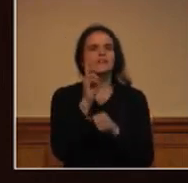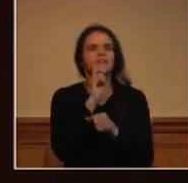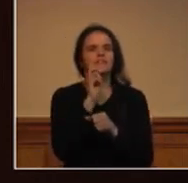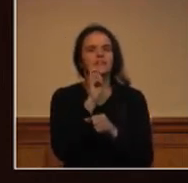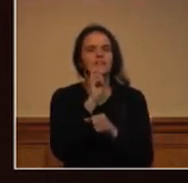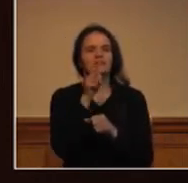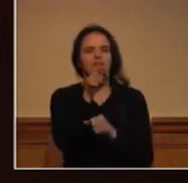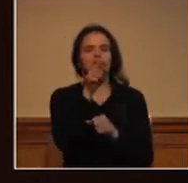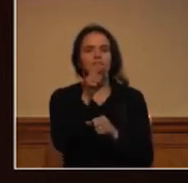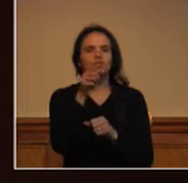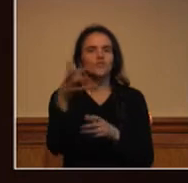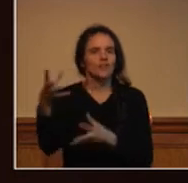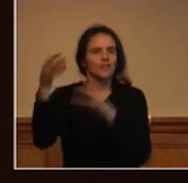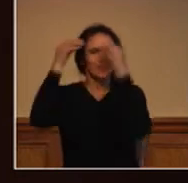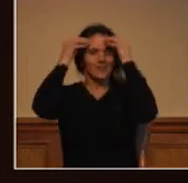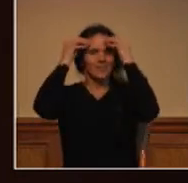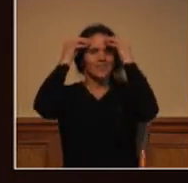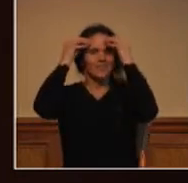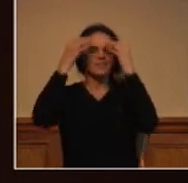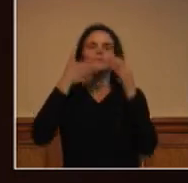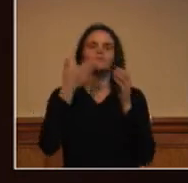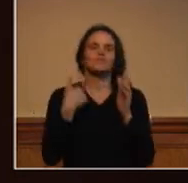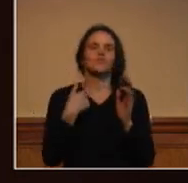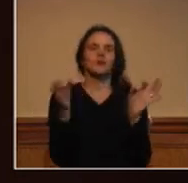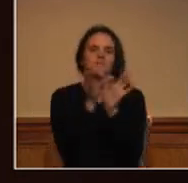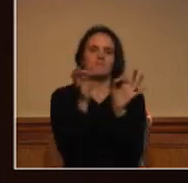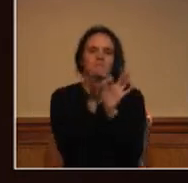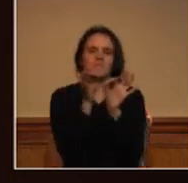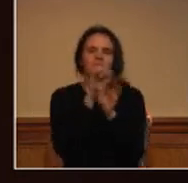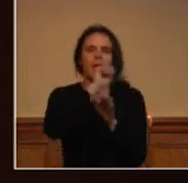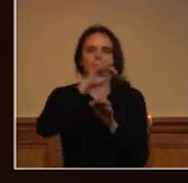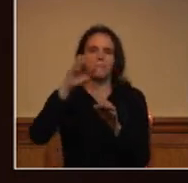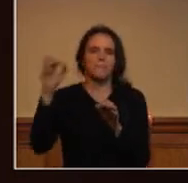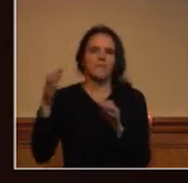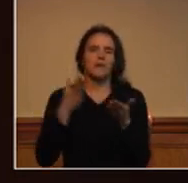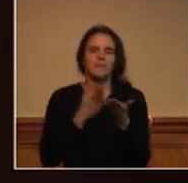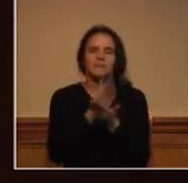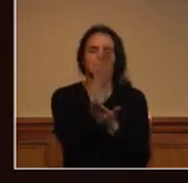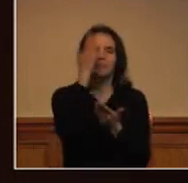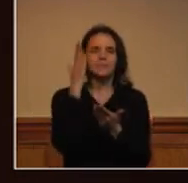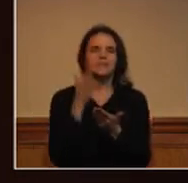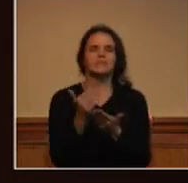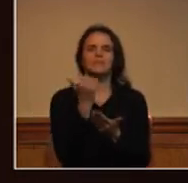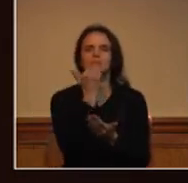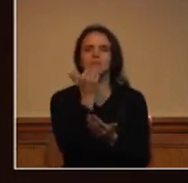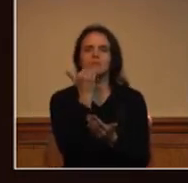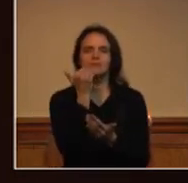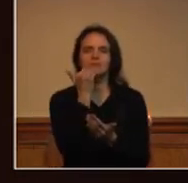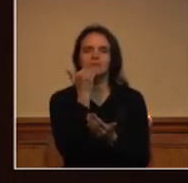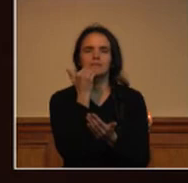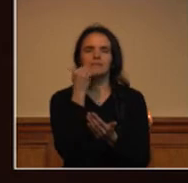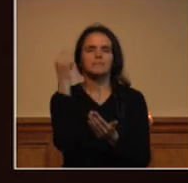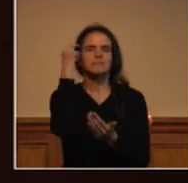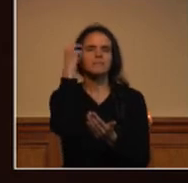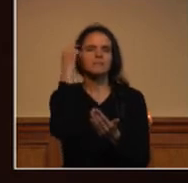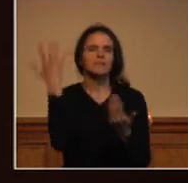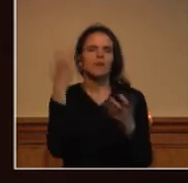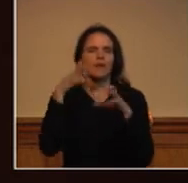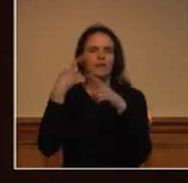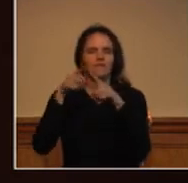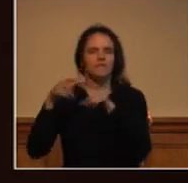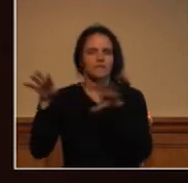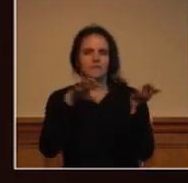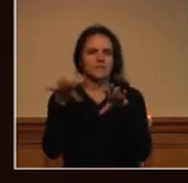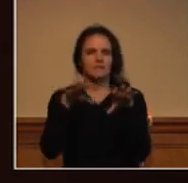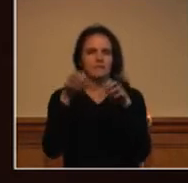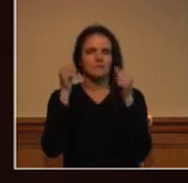eso en la cabeza mientras le presento la aplicación para que empecemos también a pensar en todas las actividades